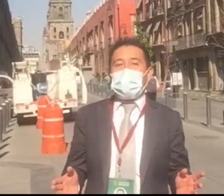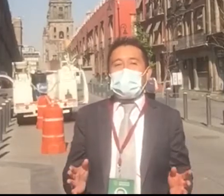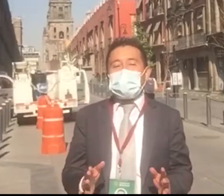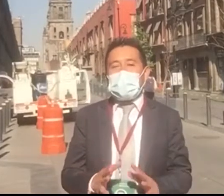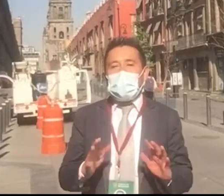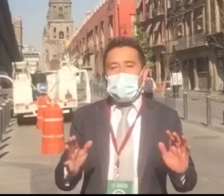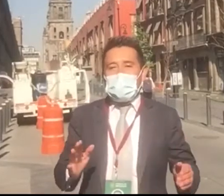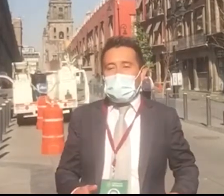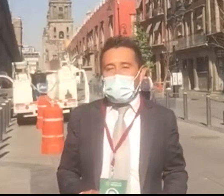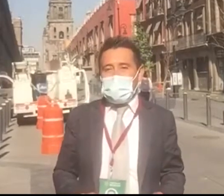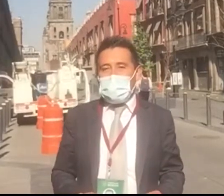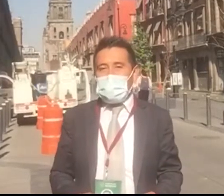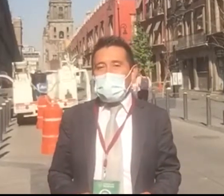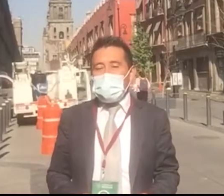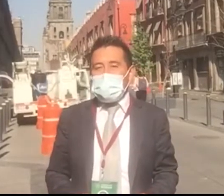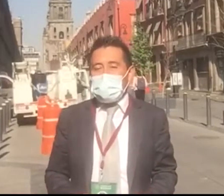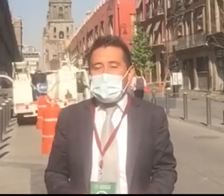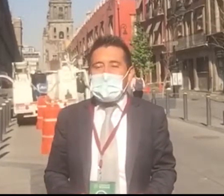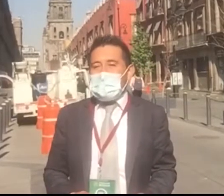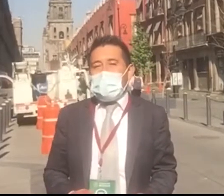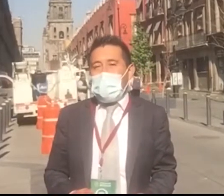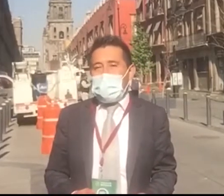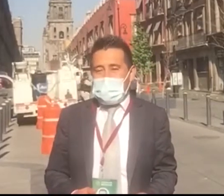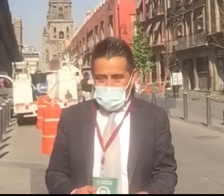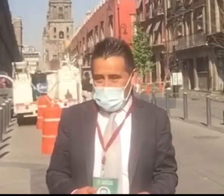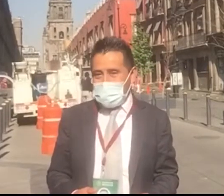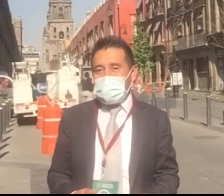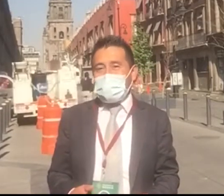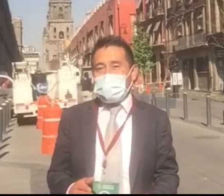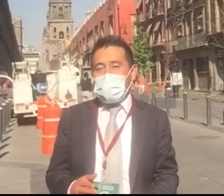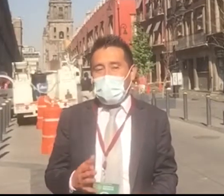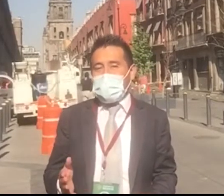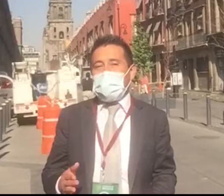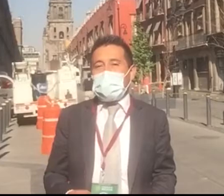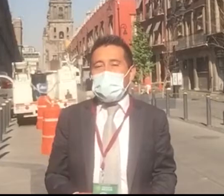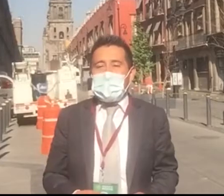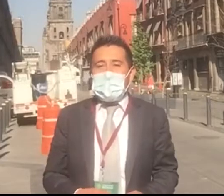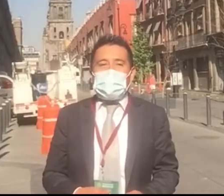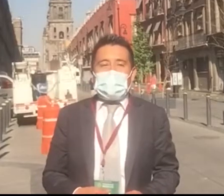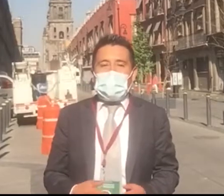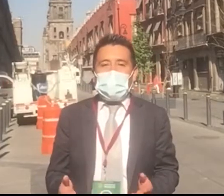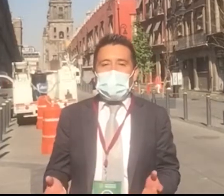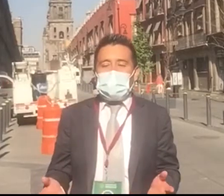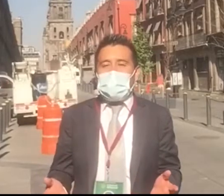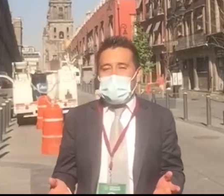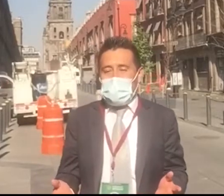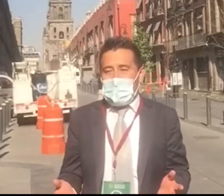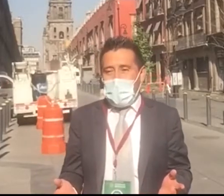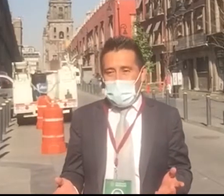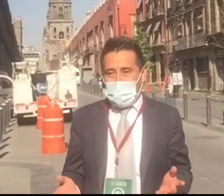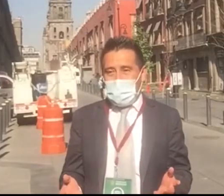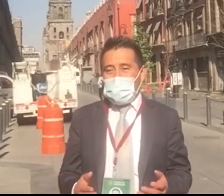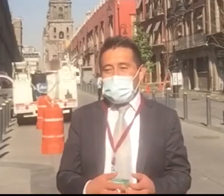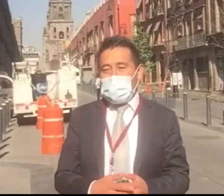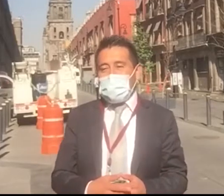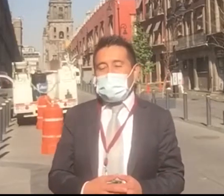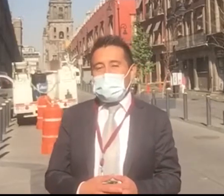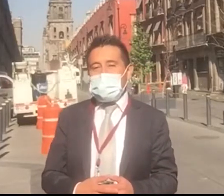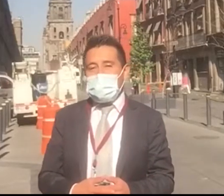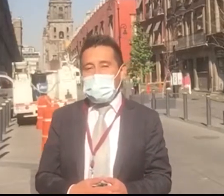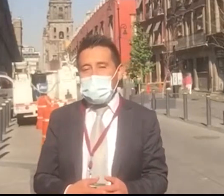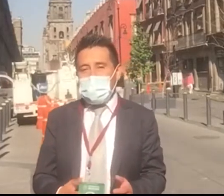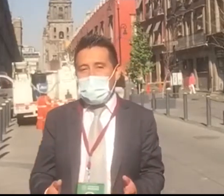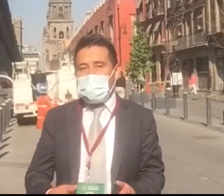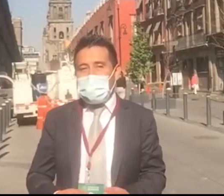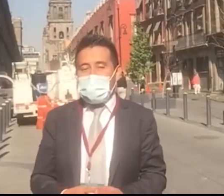México es la que tiene más rezago en cuanto a la cuestión de la reconstrucción, lleva apenas el 75% contrario a lo que ha sucedido